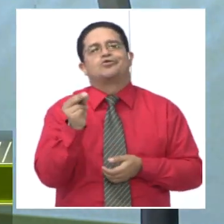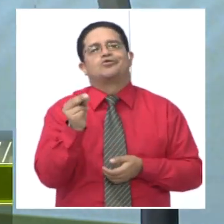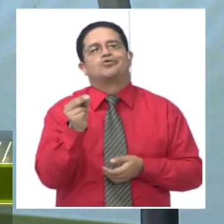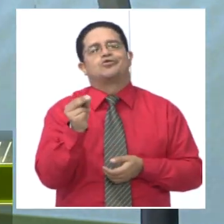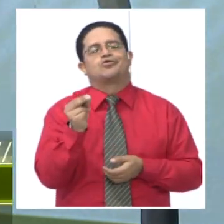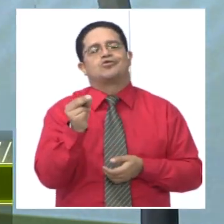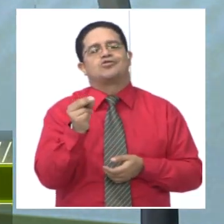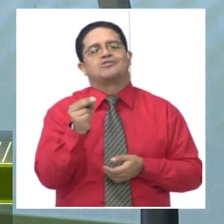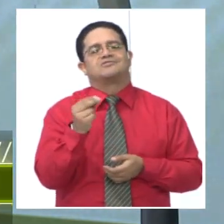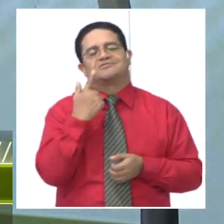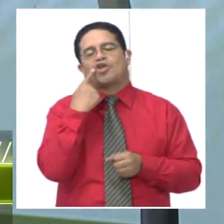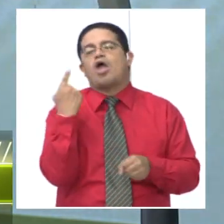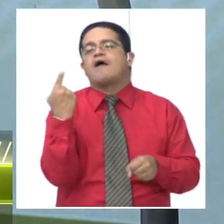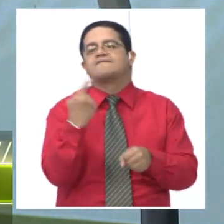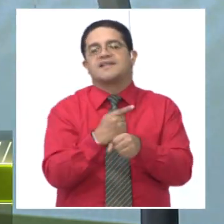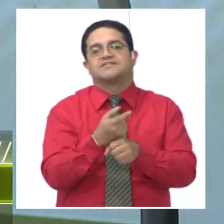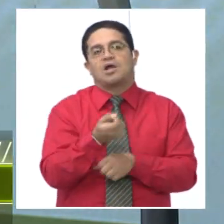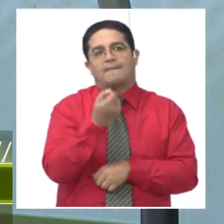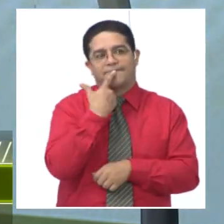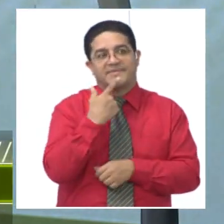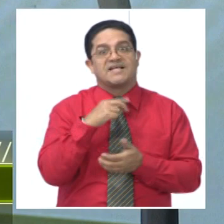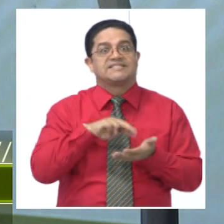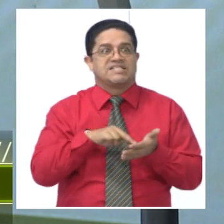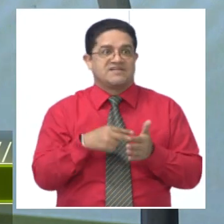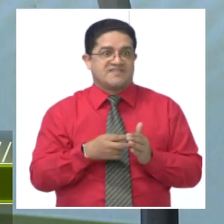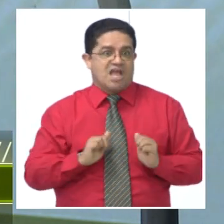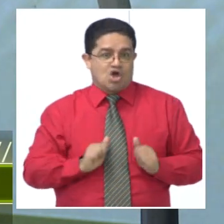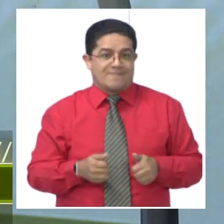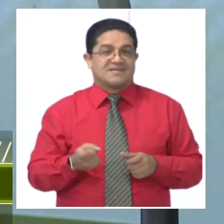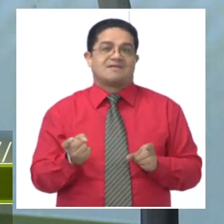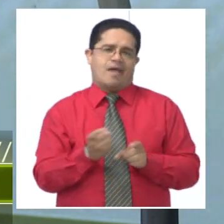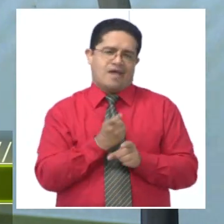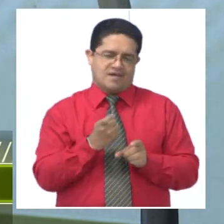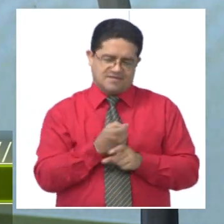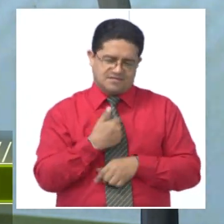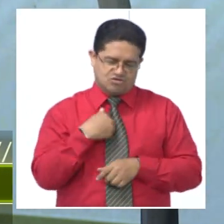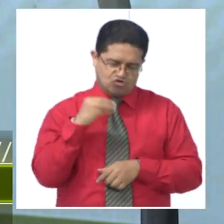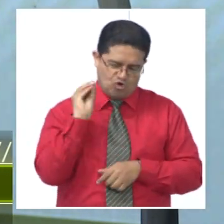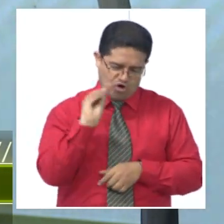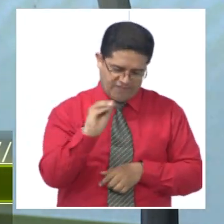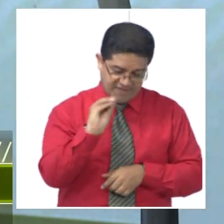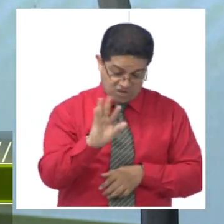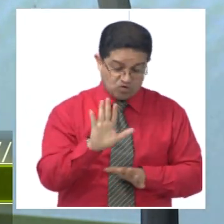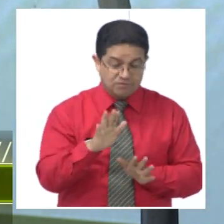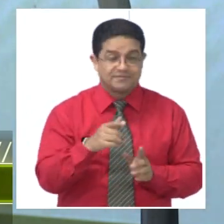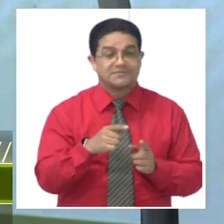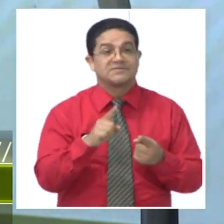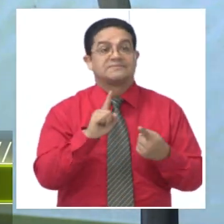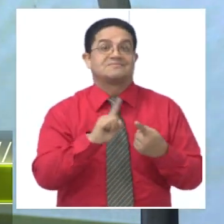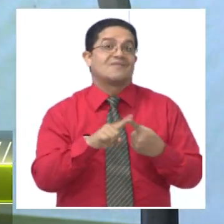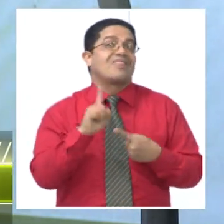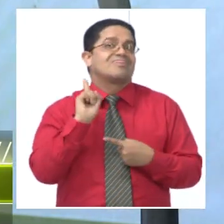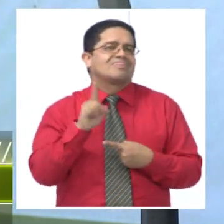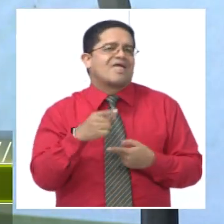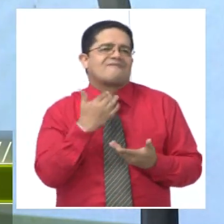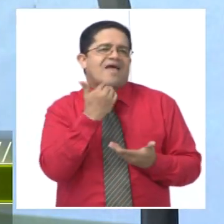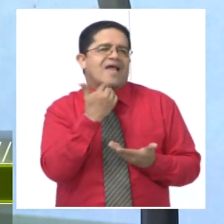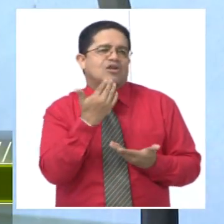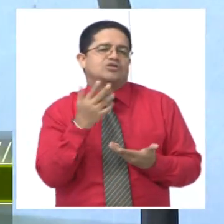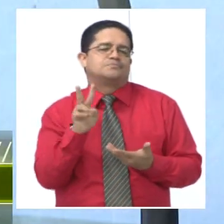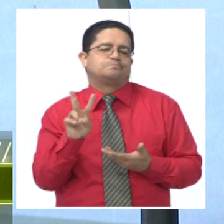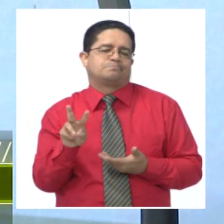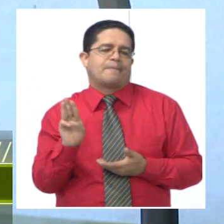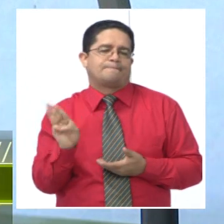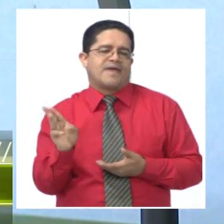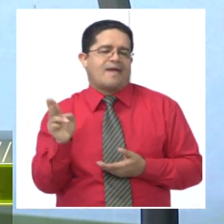tomarme anticonceptivo yo voy a tener cáncer de cuello, y eso hay que decirlo y repetirlo siempre. Tengo que tener cofactores, tengo que tener BPH